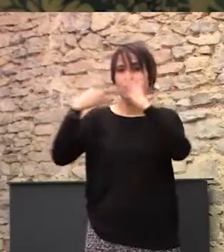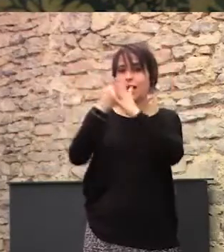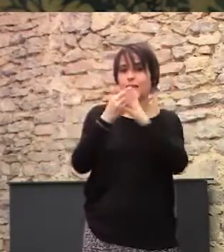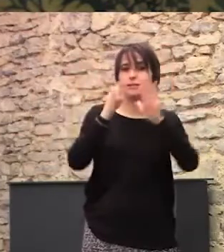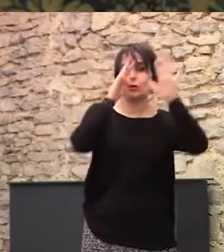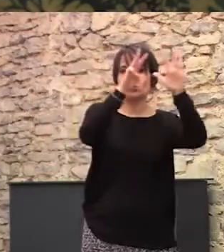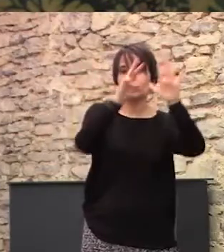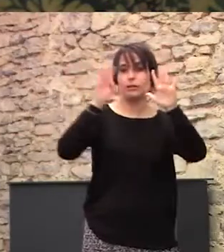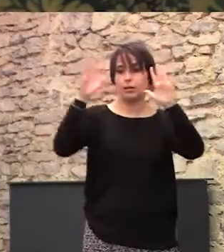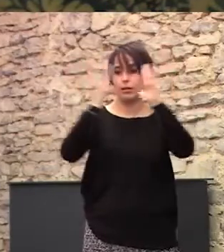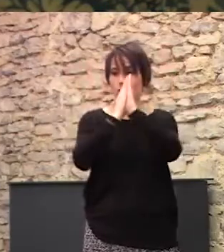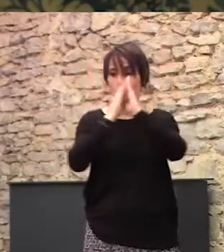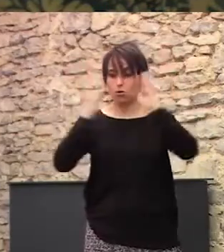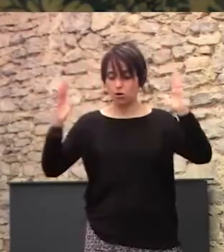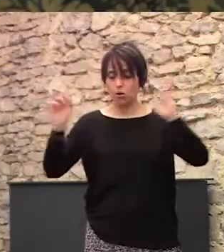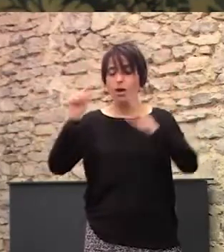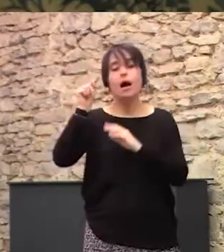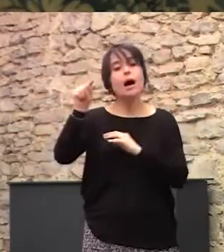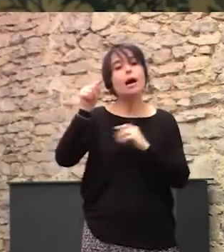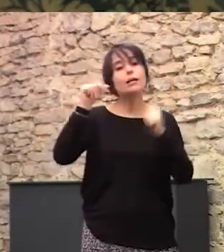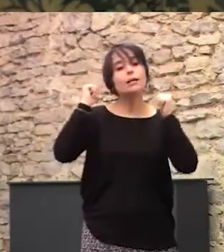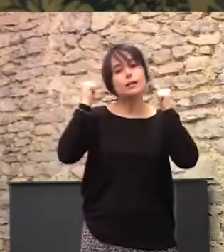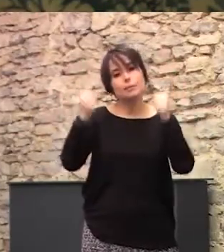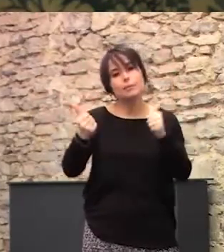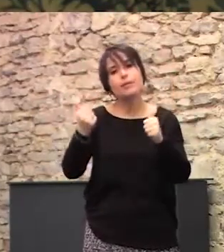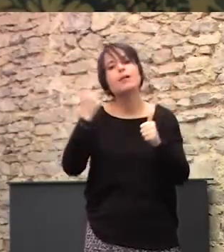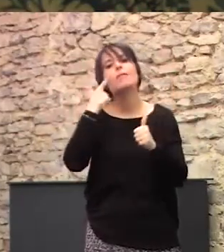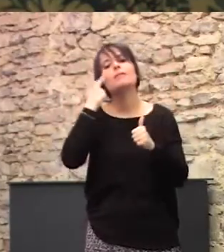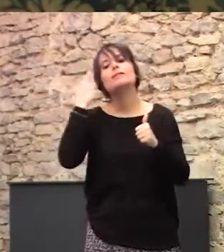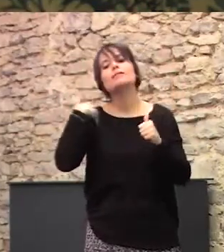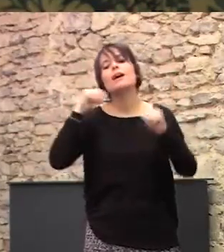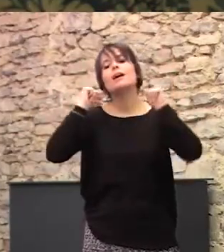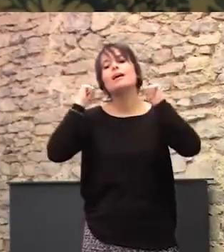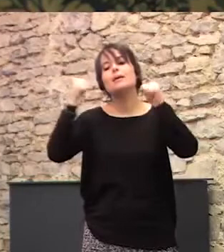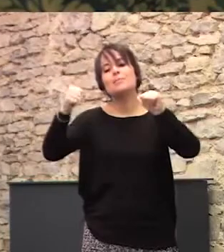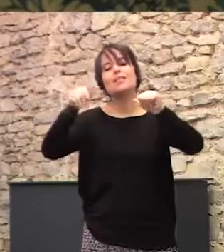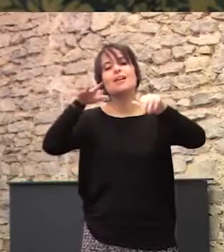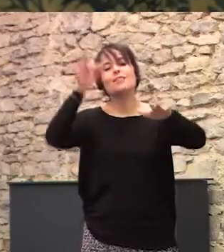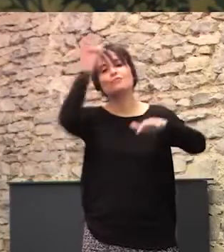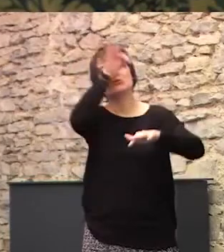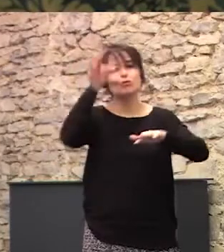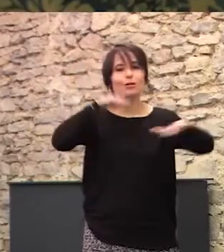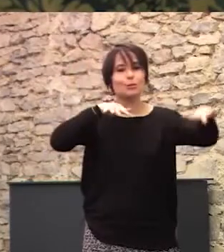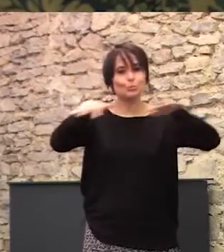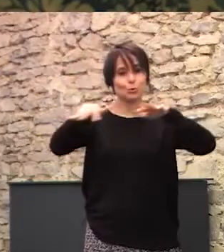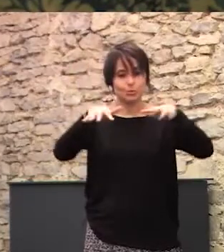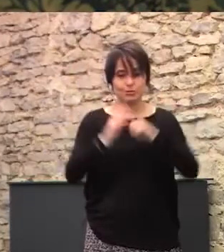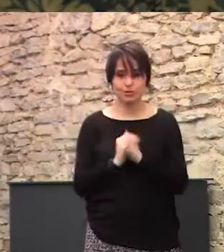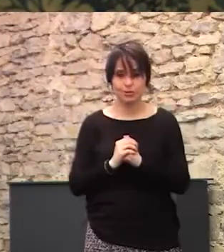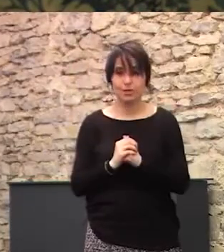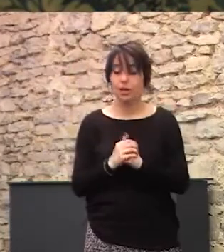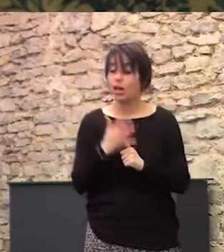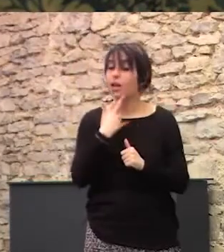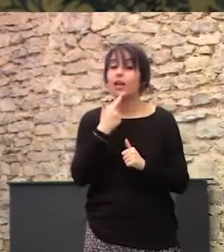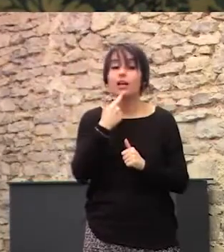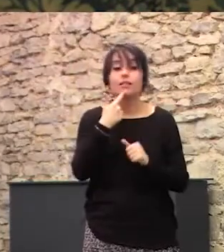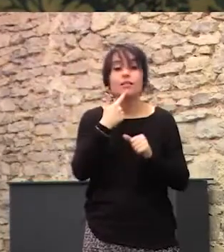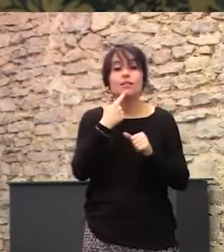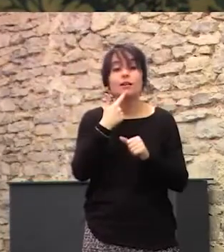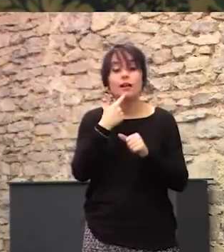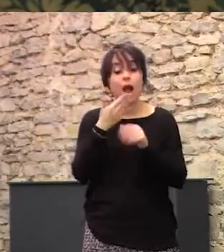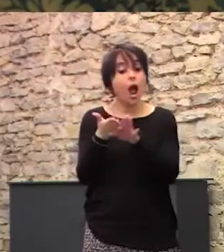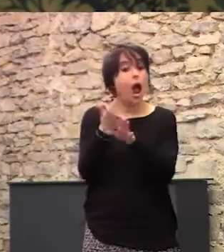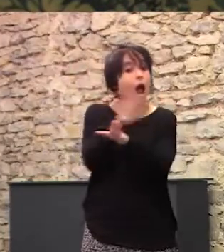1975-1985, y ahí un poco más como cuando se empieza a articular la teoría. Eso no significa que antes las mujeres